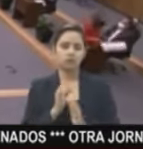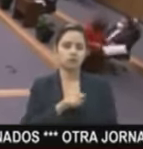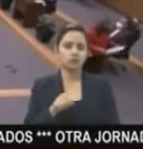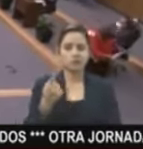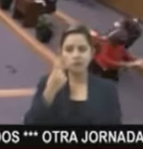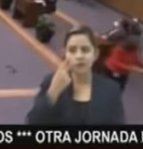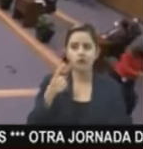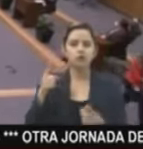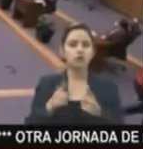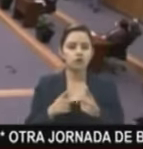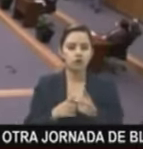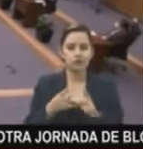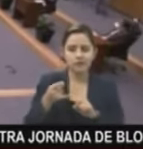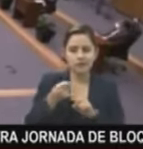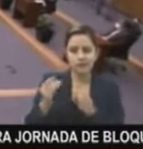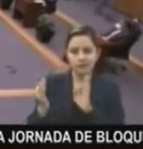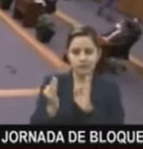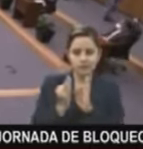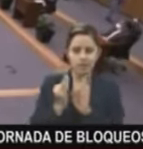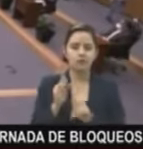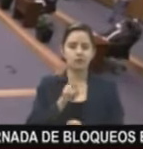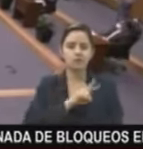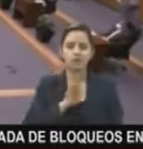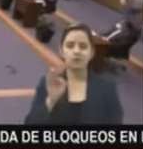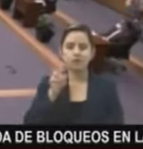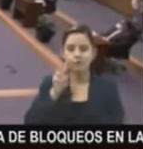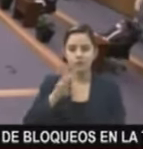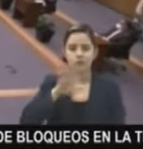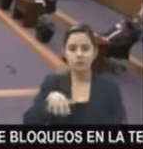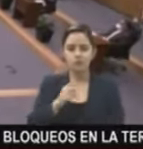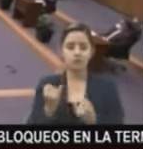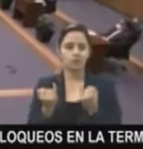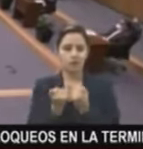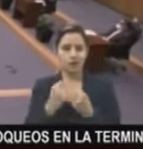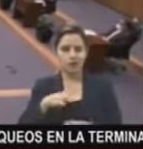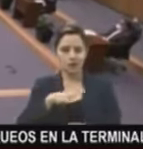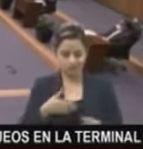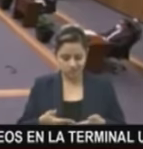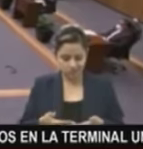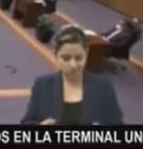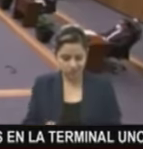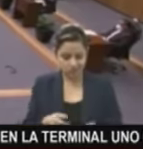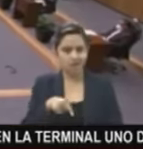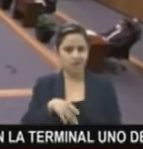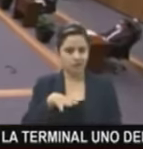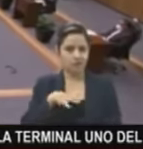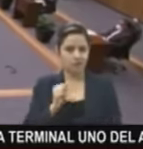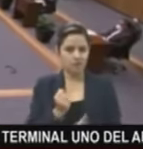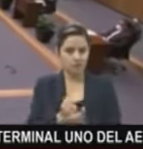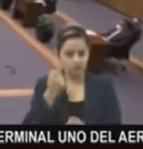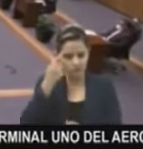separado. En tema simplemente numérico, en tema de finanzas, no da. Simplemente podrían, como dice, no